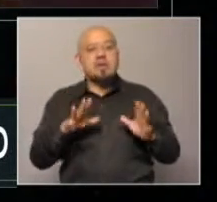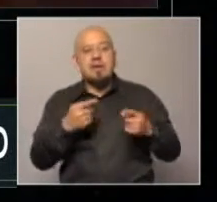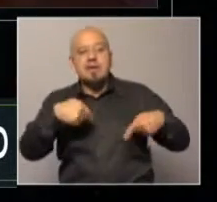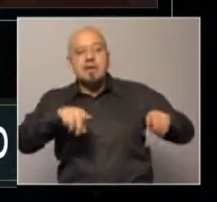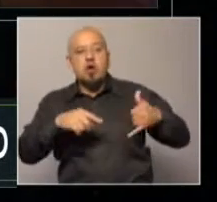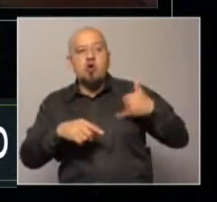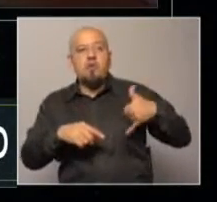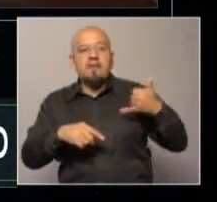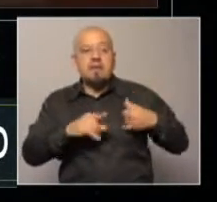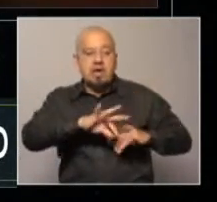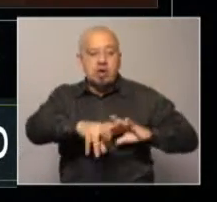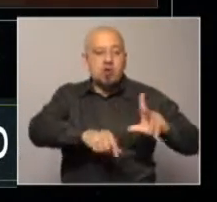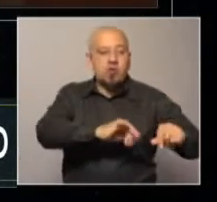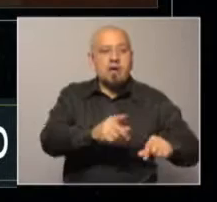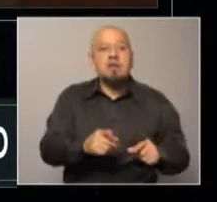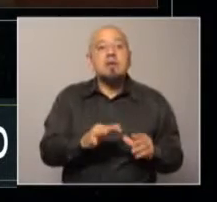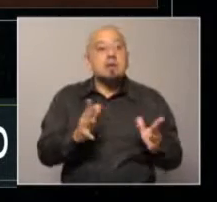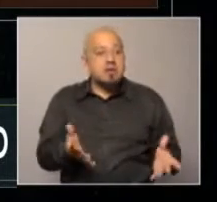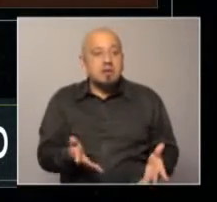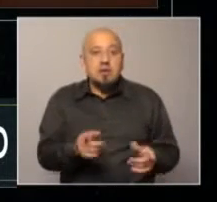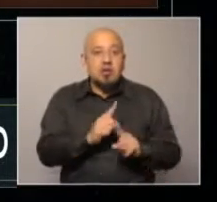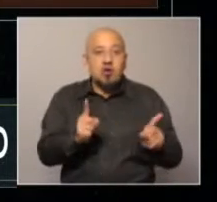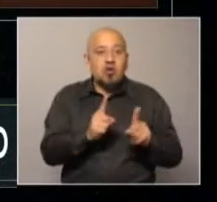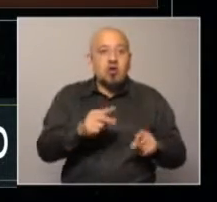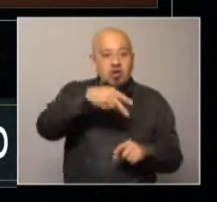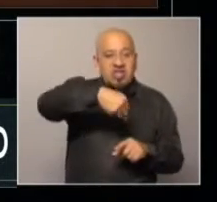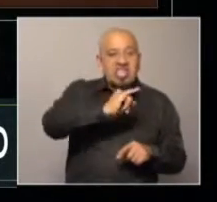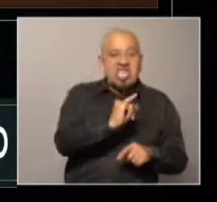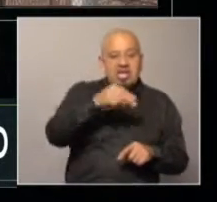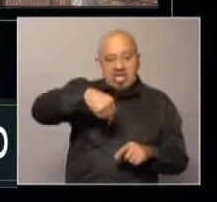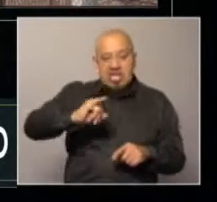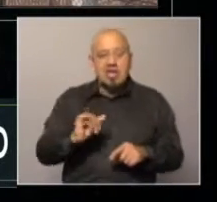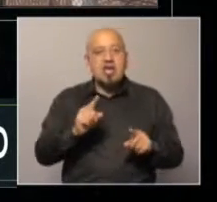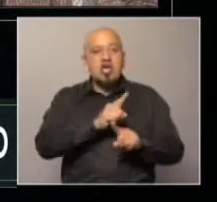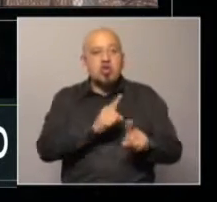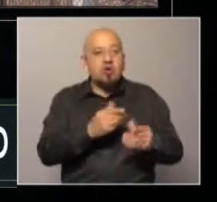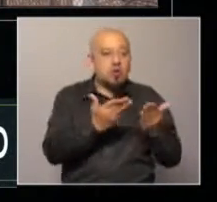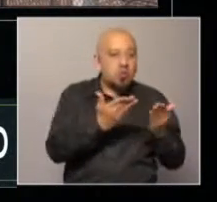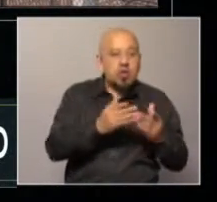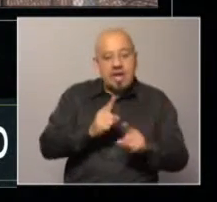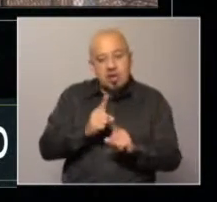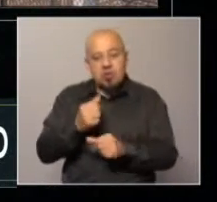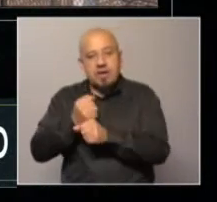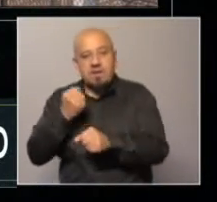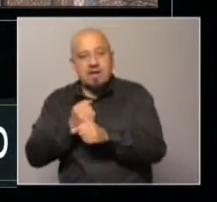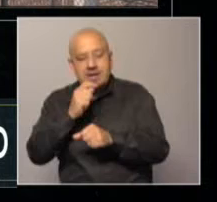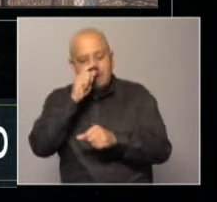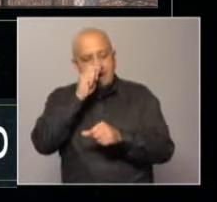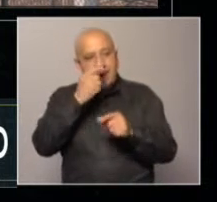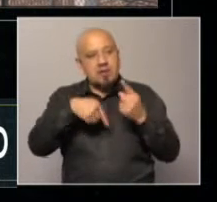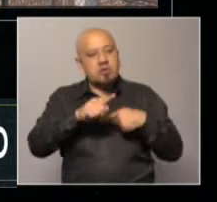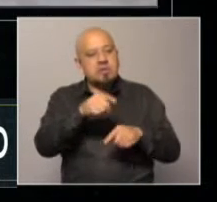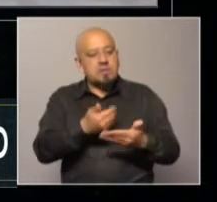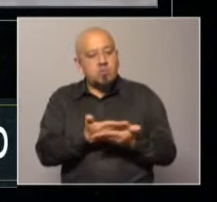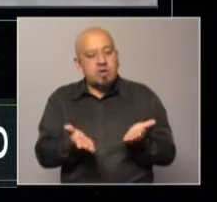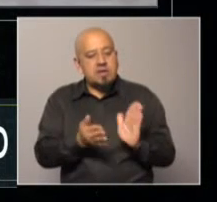los jóvenes que delinquen no son como ni, ¿no? O sea, como que no están trabajando, no están estudiando. Lo que muestra ahí es,